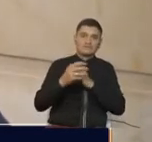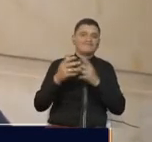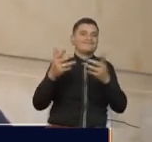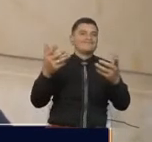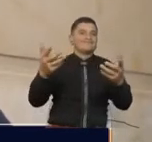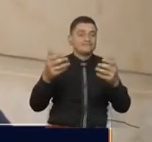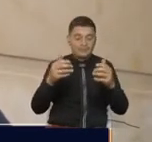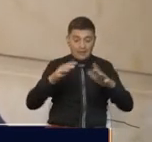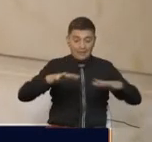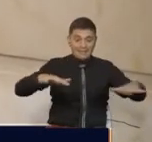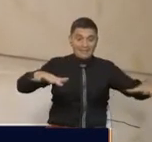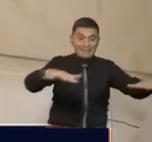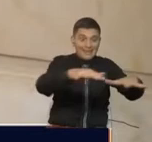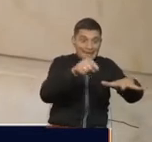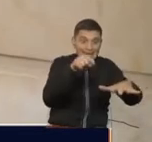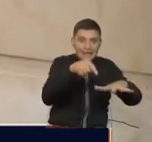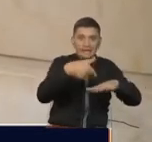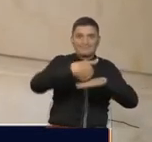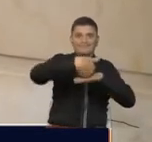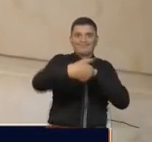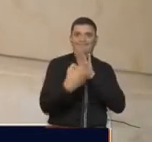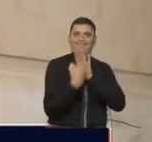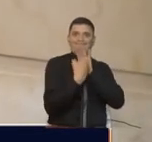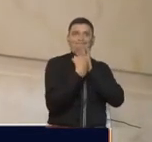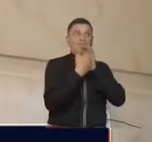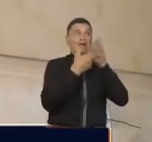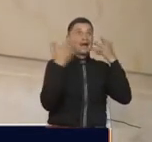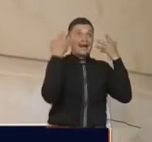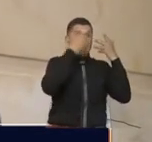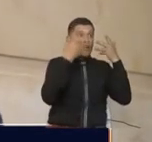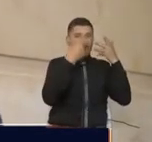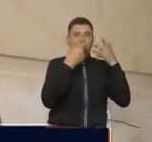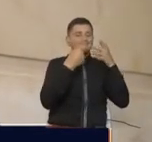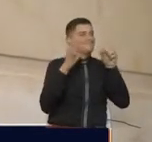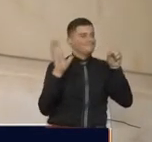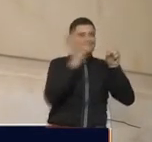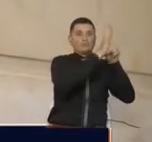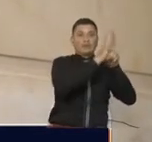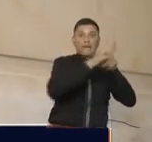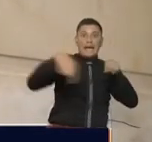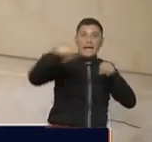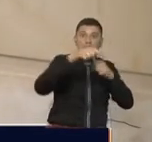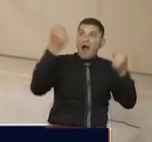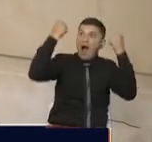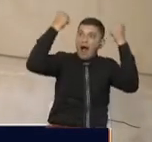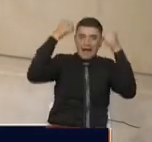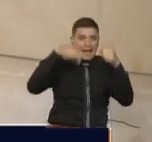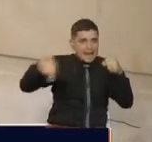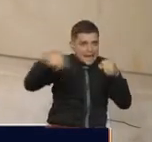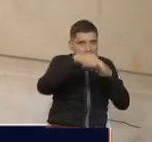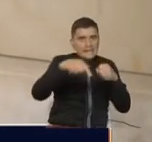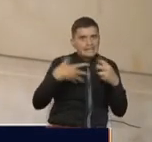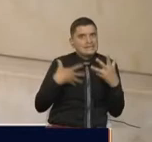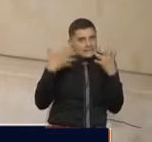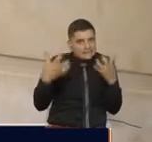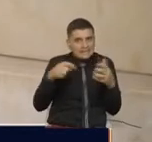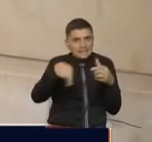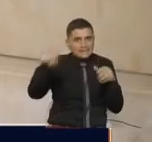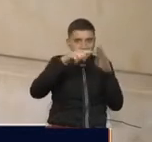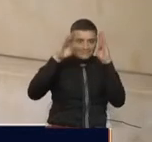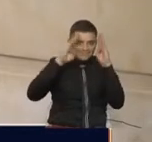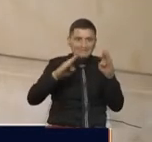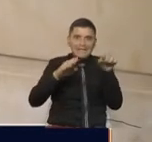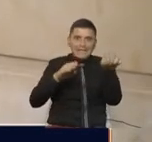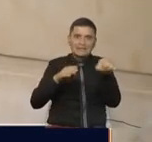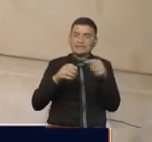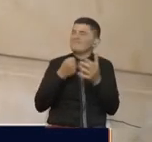la región insiste en que hay que cerrar Caraegato. Ese es el clamor popular. El clamor de la gente en La Mojana